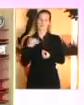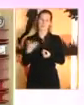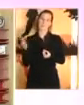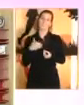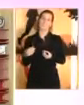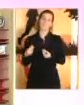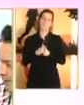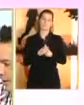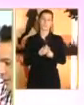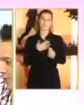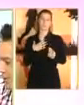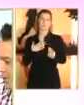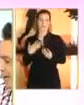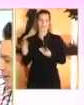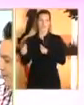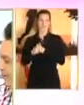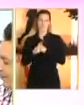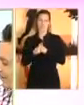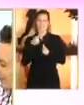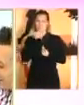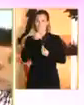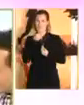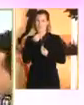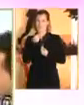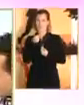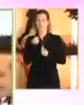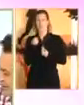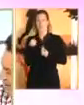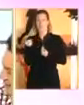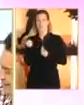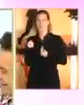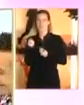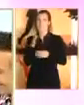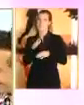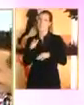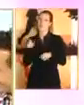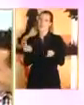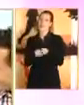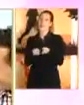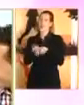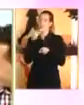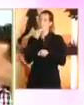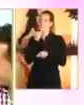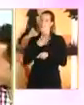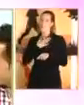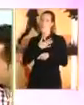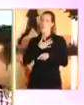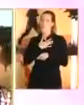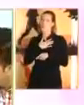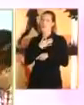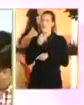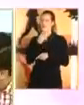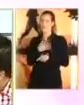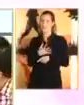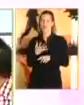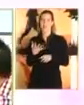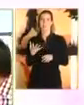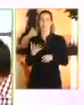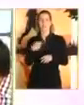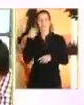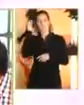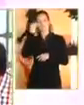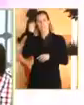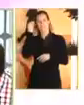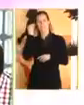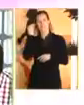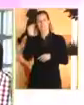ir? Aquí. ¿Quiere el micrófono? Quiere hablar aquí. No, claro. Venga, déjaselo. Venga, mira qué bueno es tu hermano. ¡Uy, qué bien! ¡Hola! A ver, venga. Me supongo que será un poco.